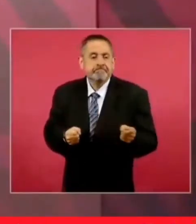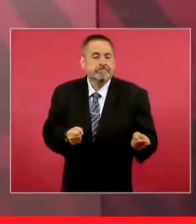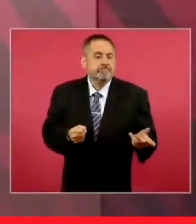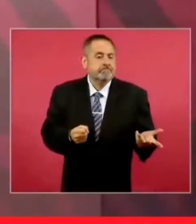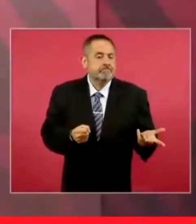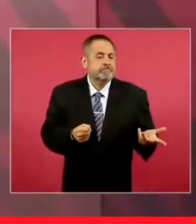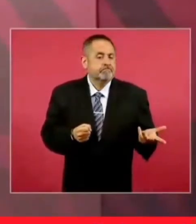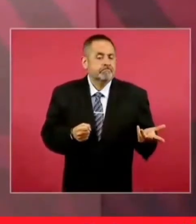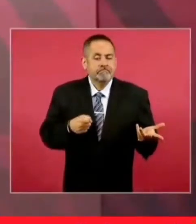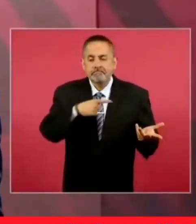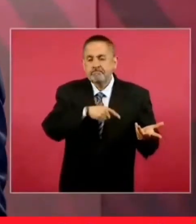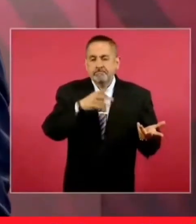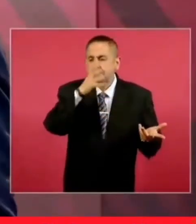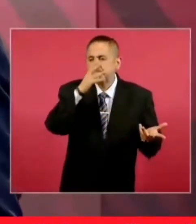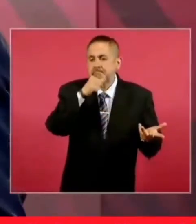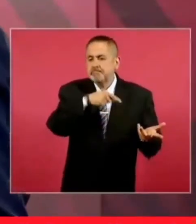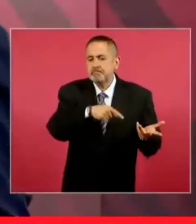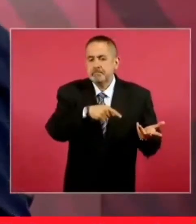los